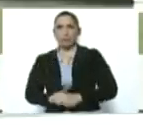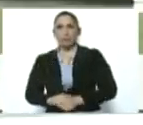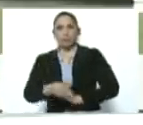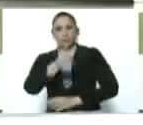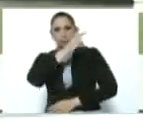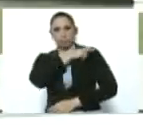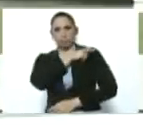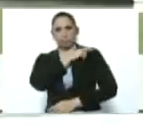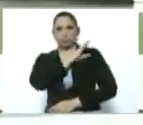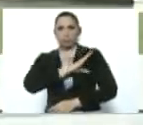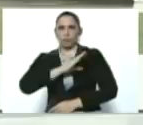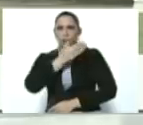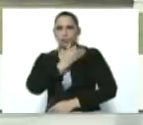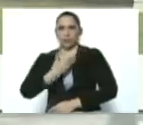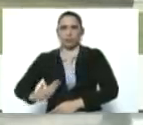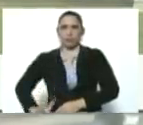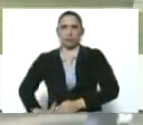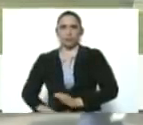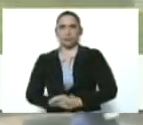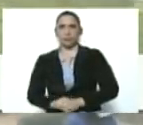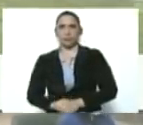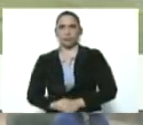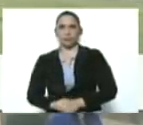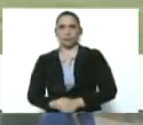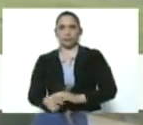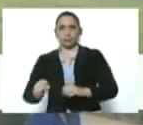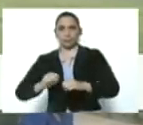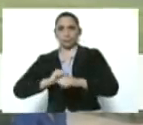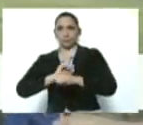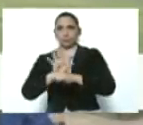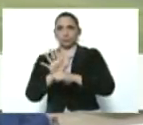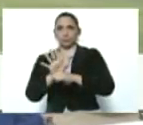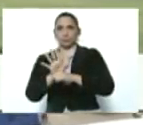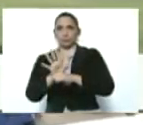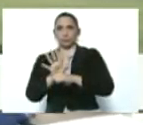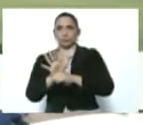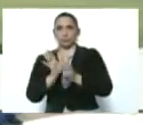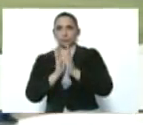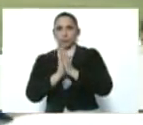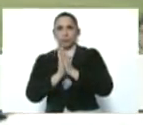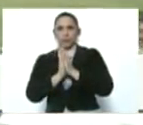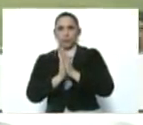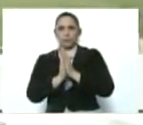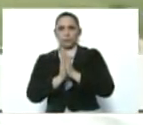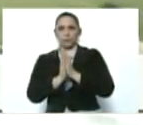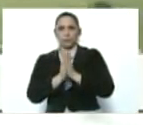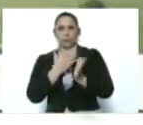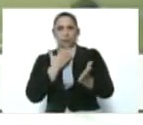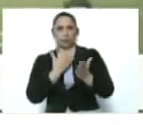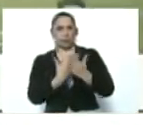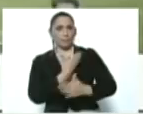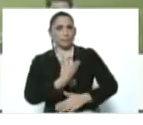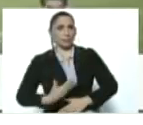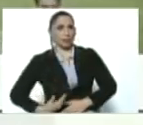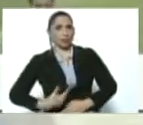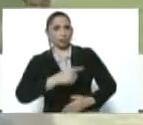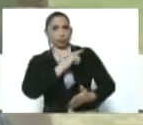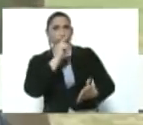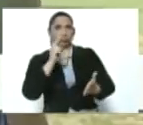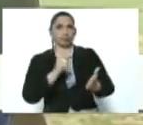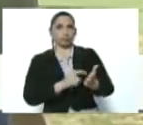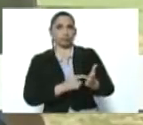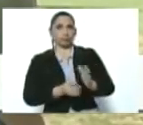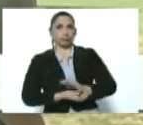la comisión presidencial de el coronavirus por favor gracias presidente bueno completamente